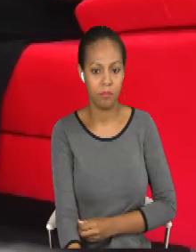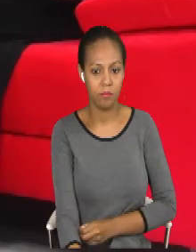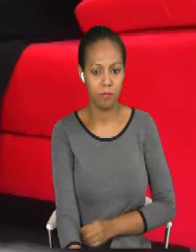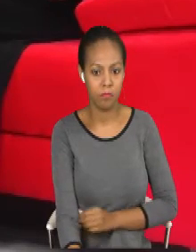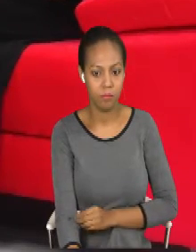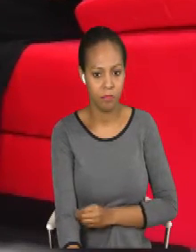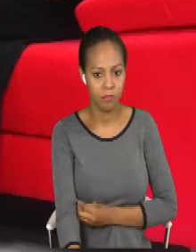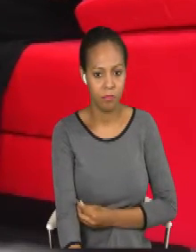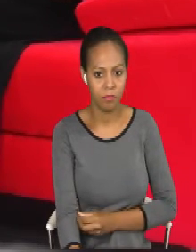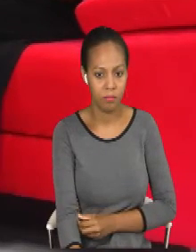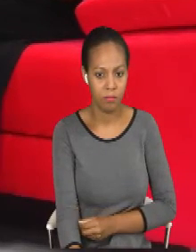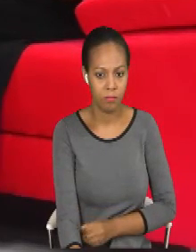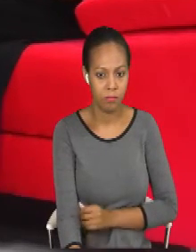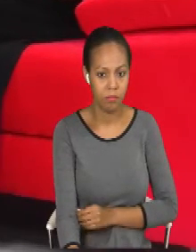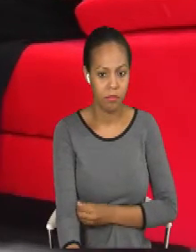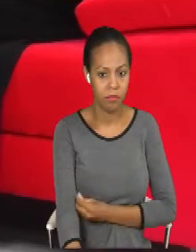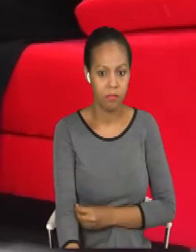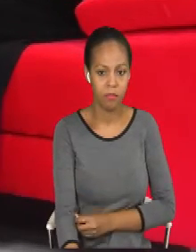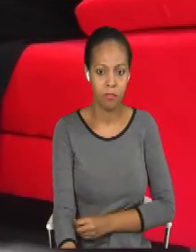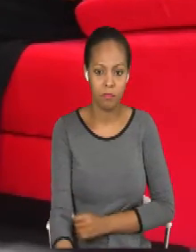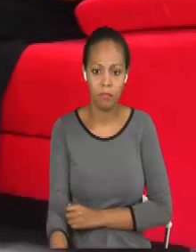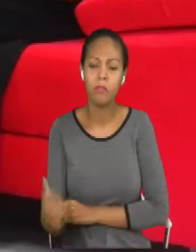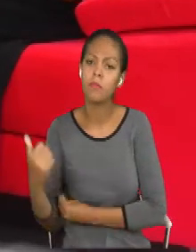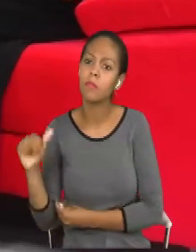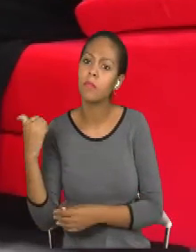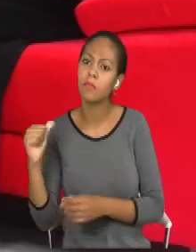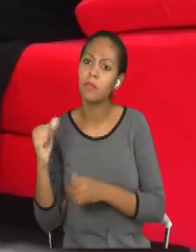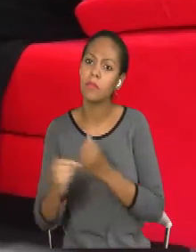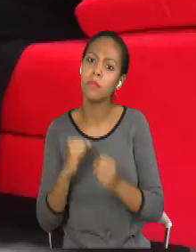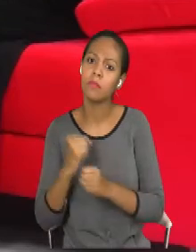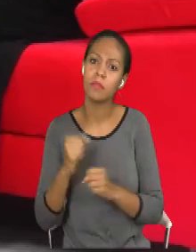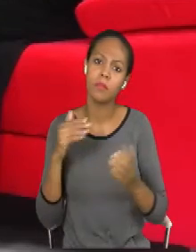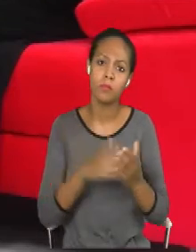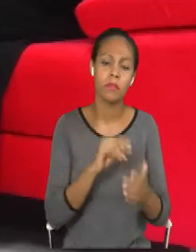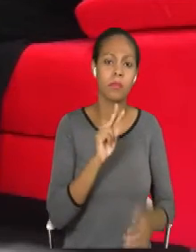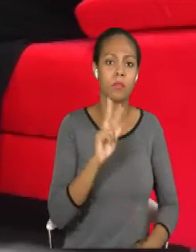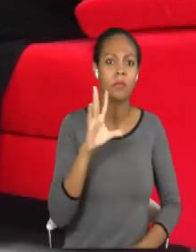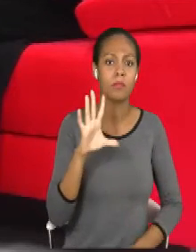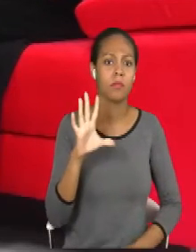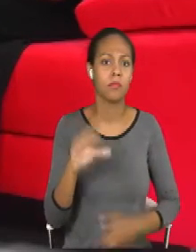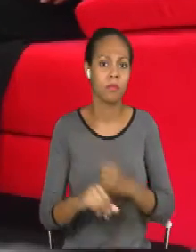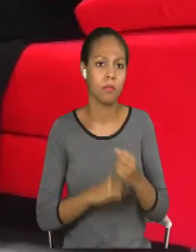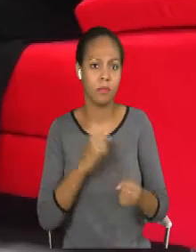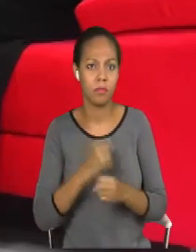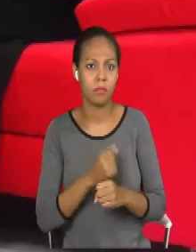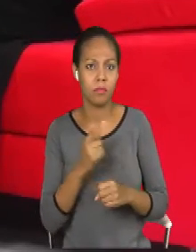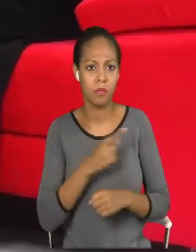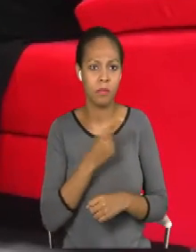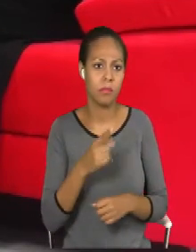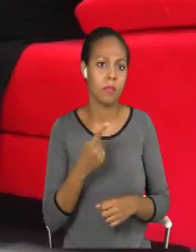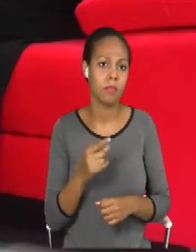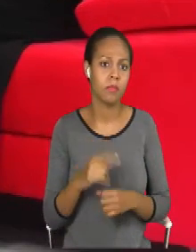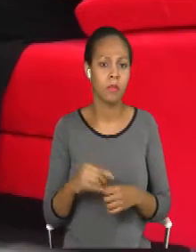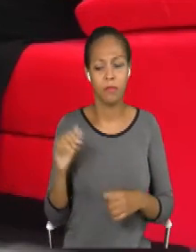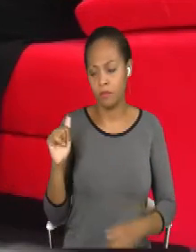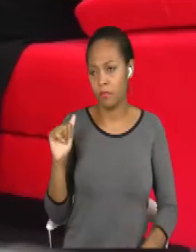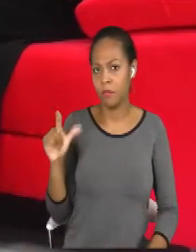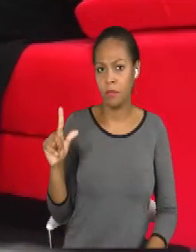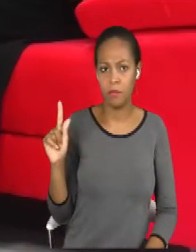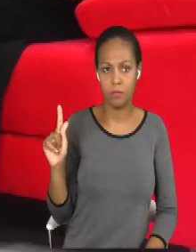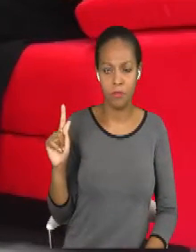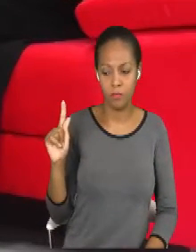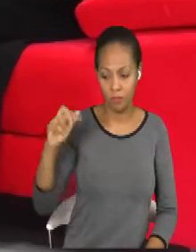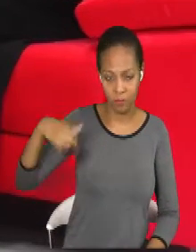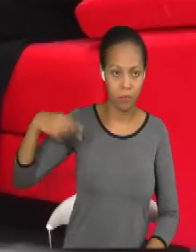edades de 10 años a 25 años. Y Alfa lo lideramos, más de 12